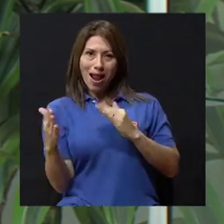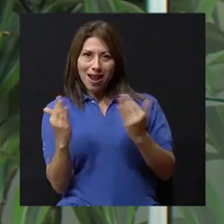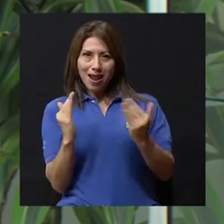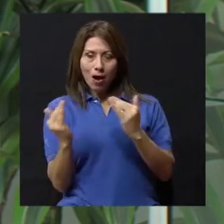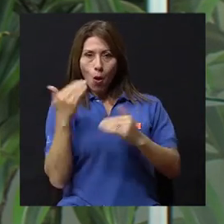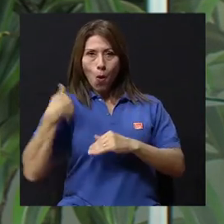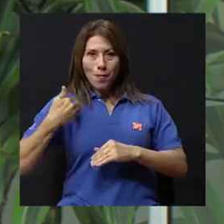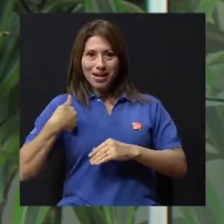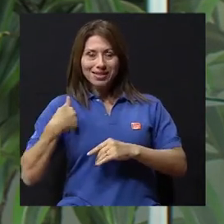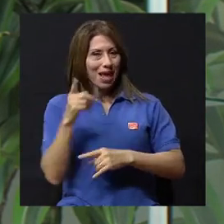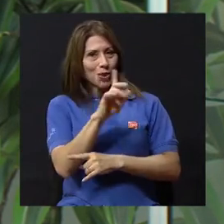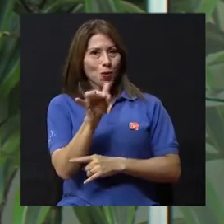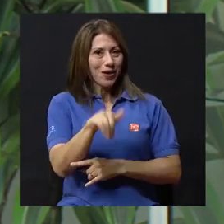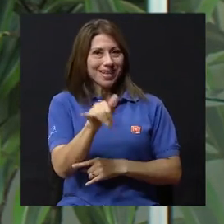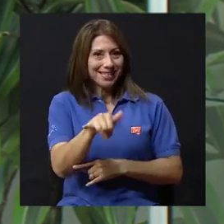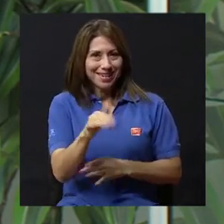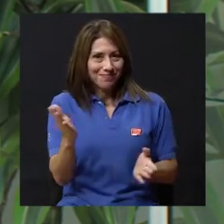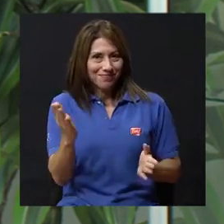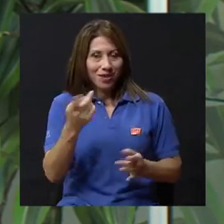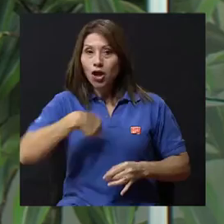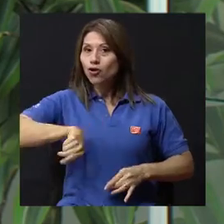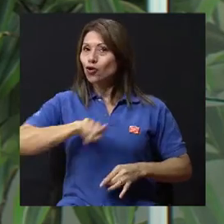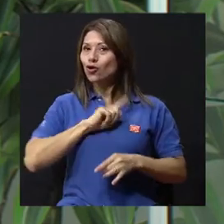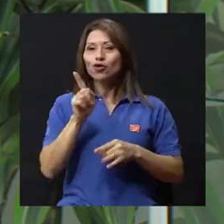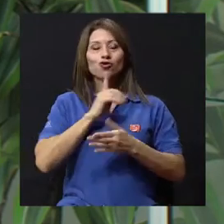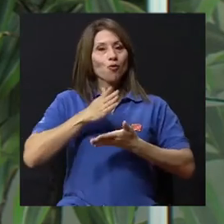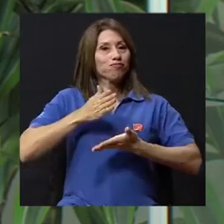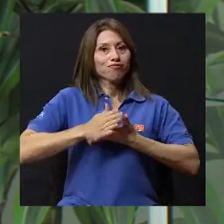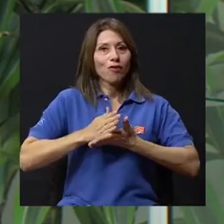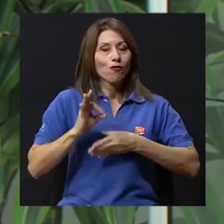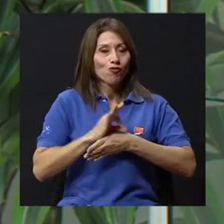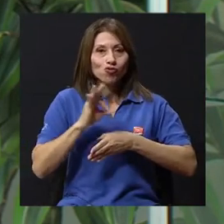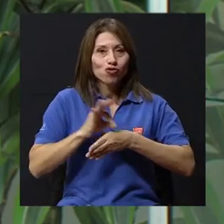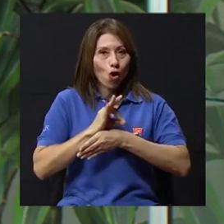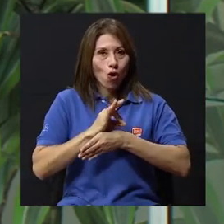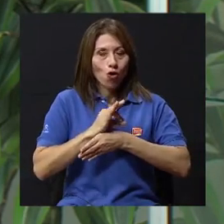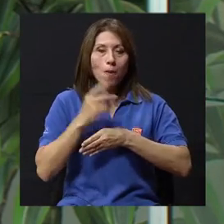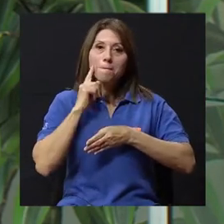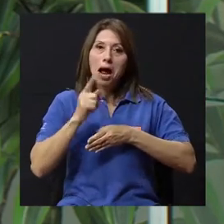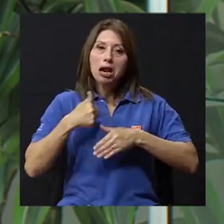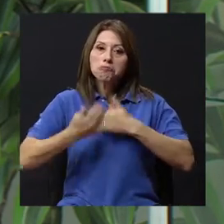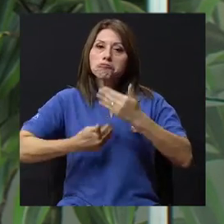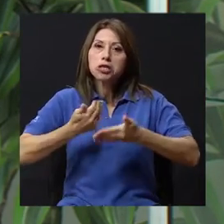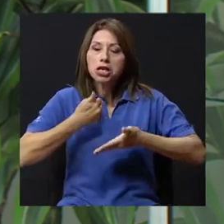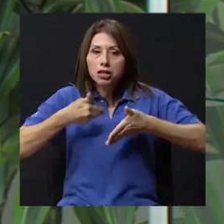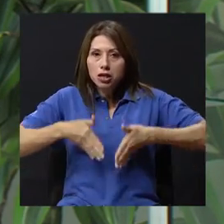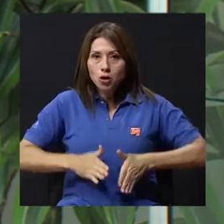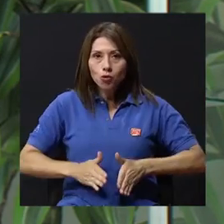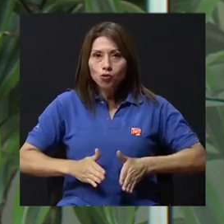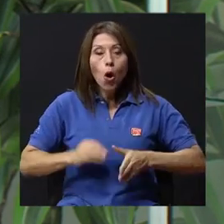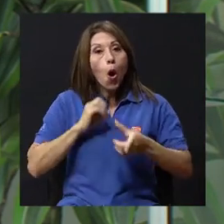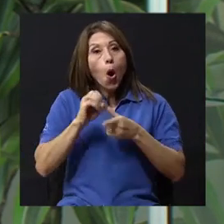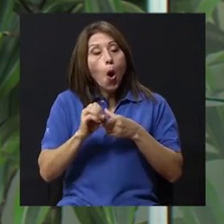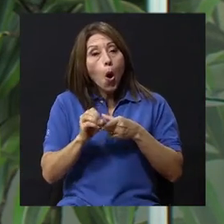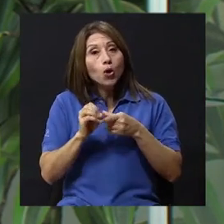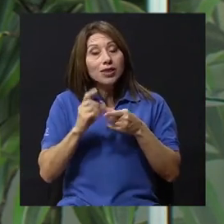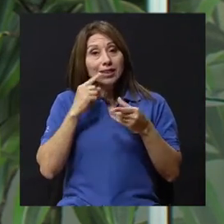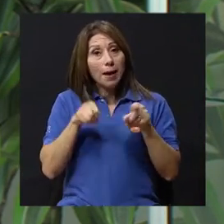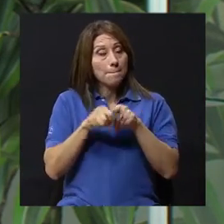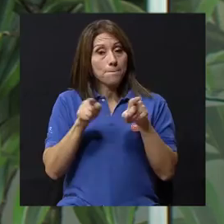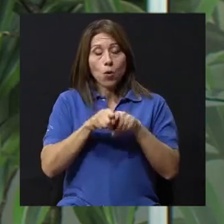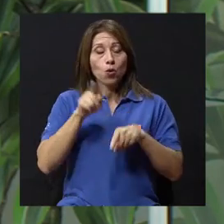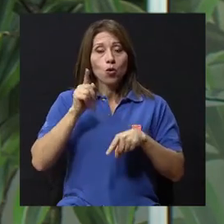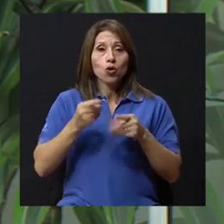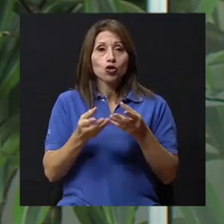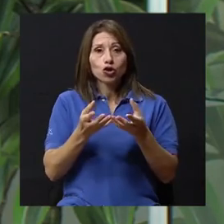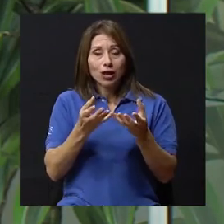Los hombres no tenemos un cese de la función reproductiva, ni los testículos dejan de producir hormonas, ni de producir